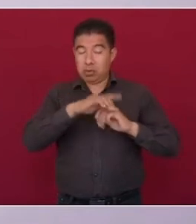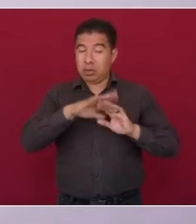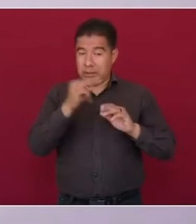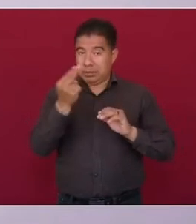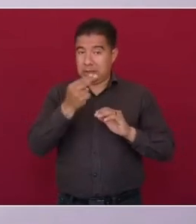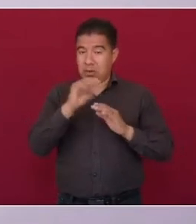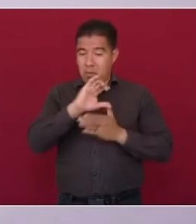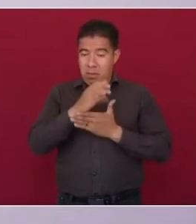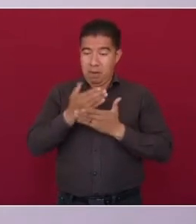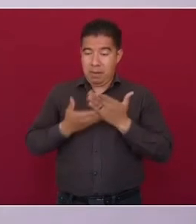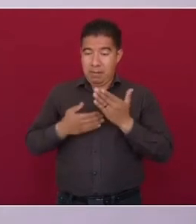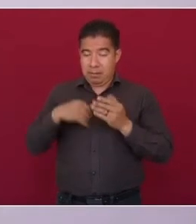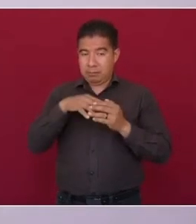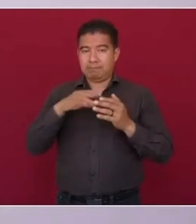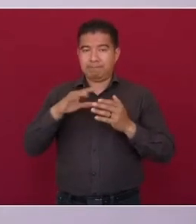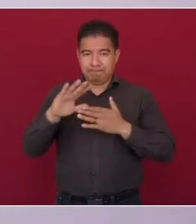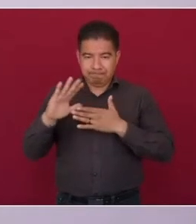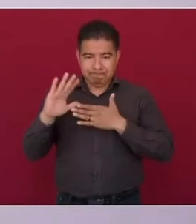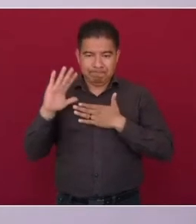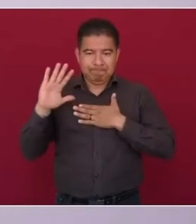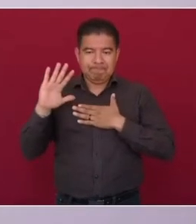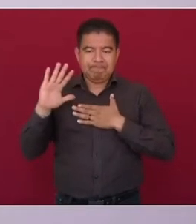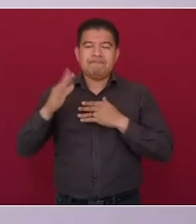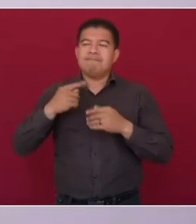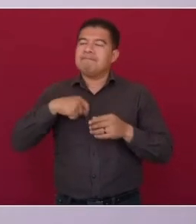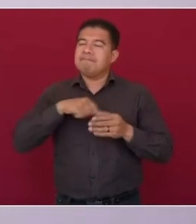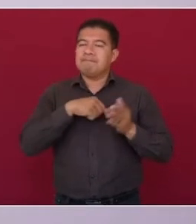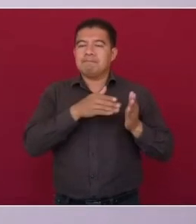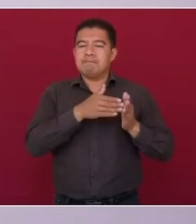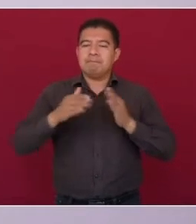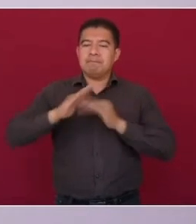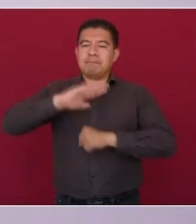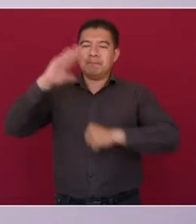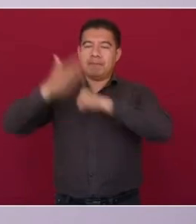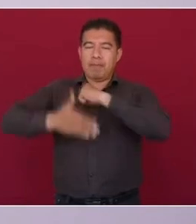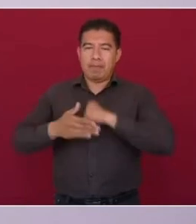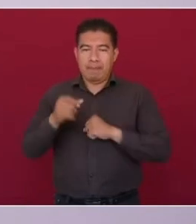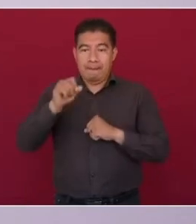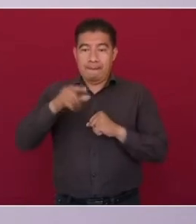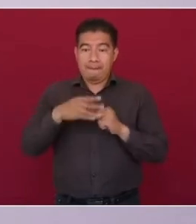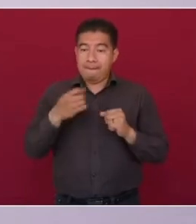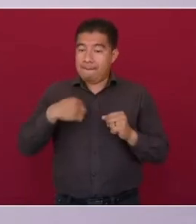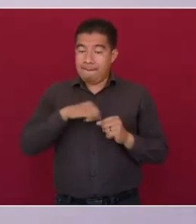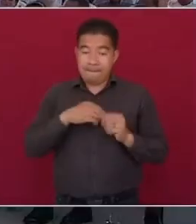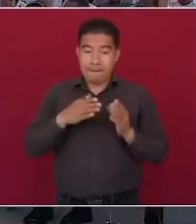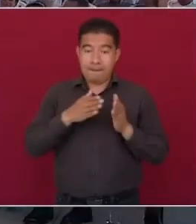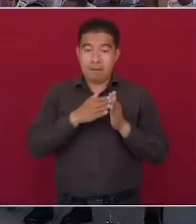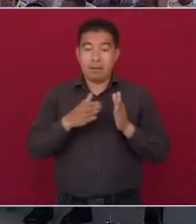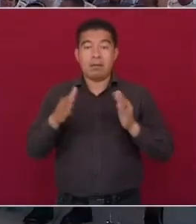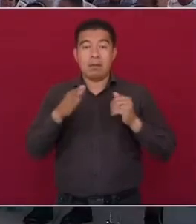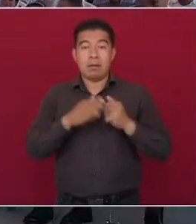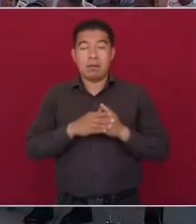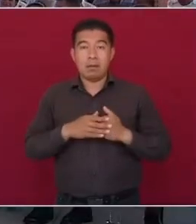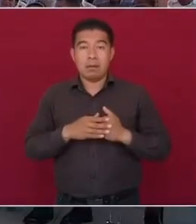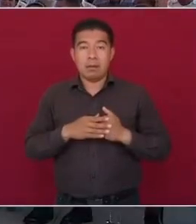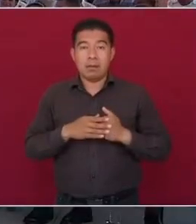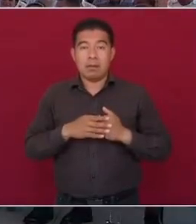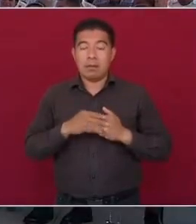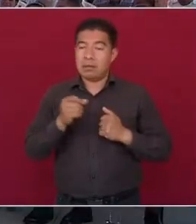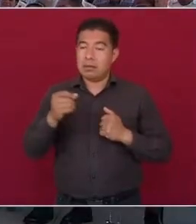comprometer a que terminemos esta obra. Uno de los problemas que se